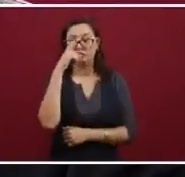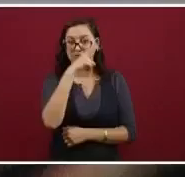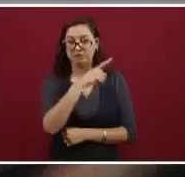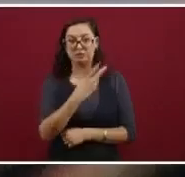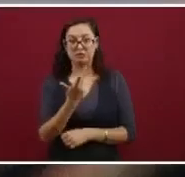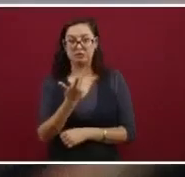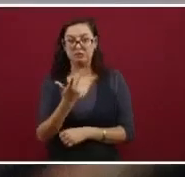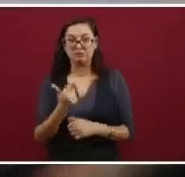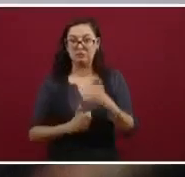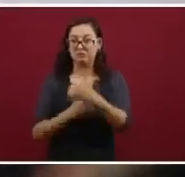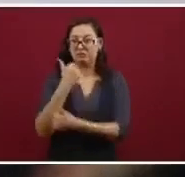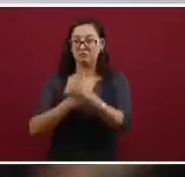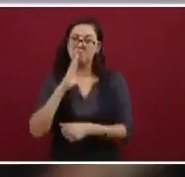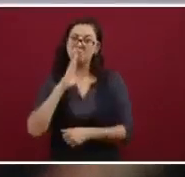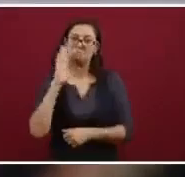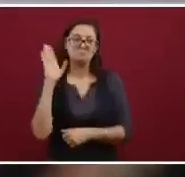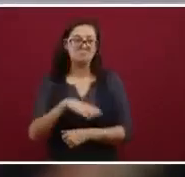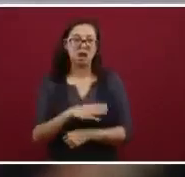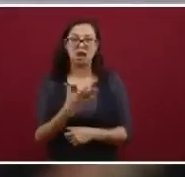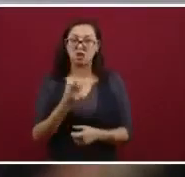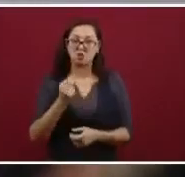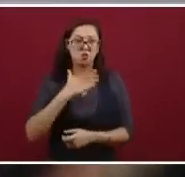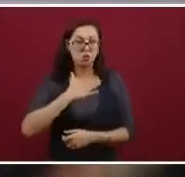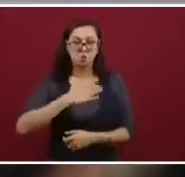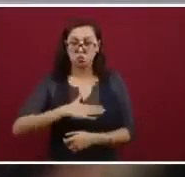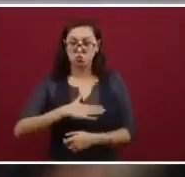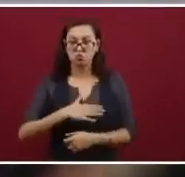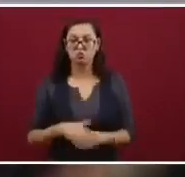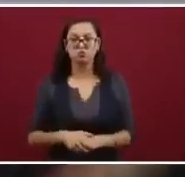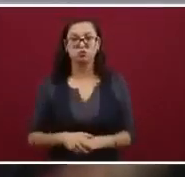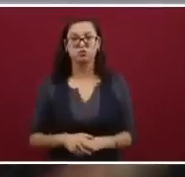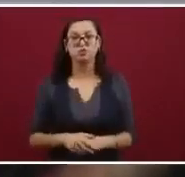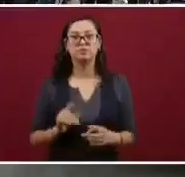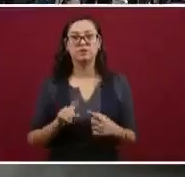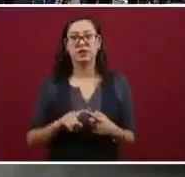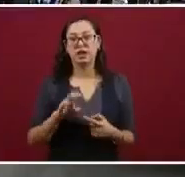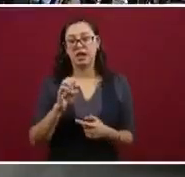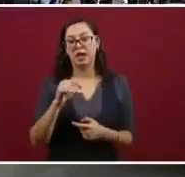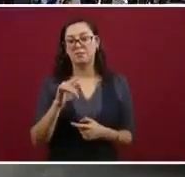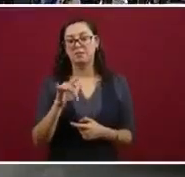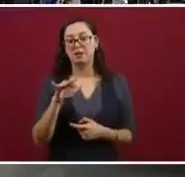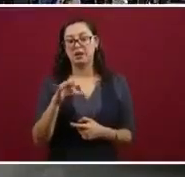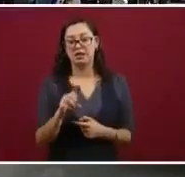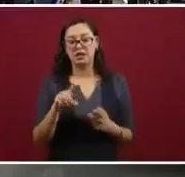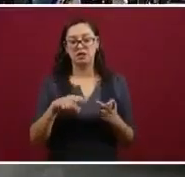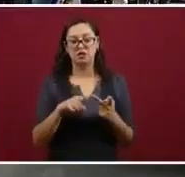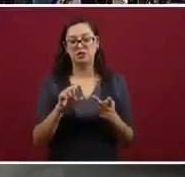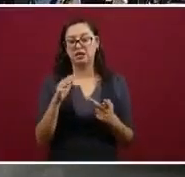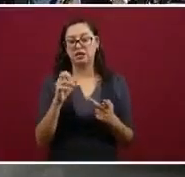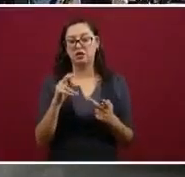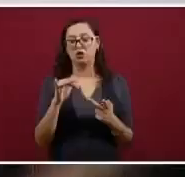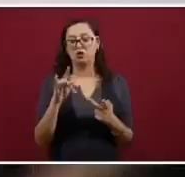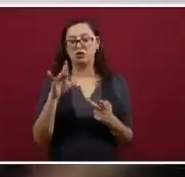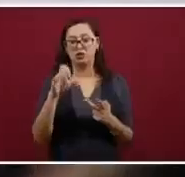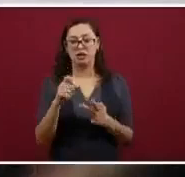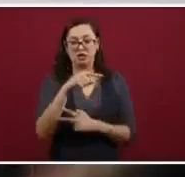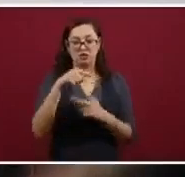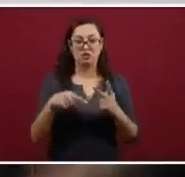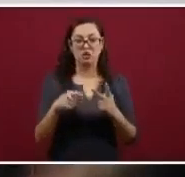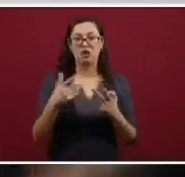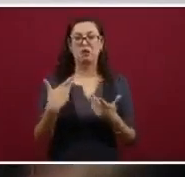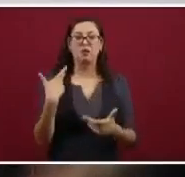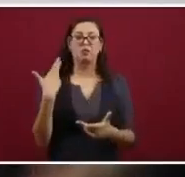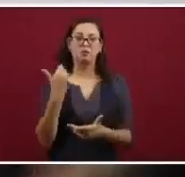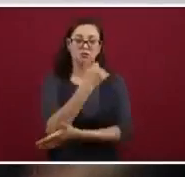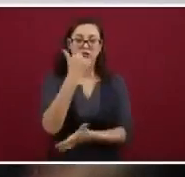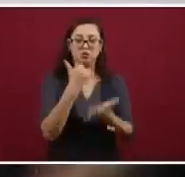una competencia desleal. Toda vez, presidente, que Emilio Lozoya y Sergio Nieto se reunieron en Torre Arcos,